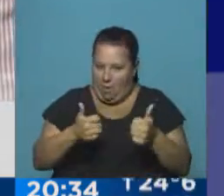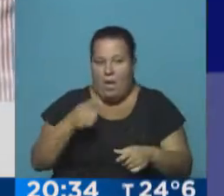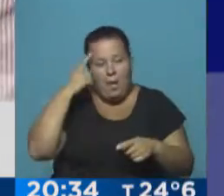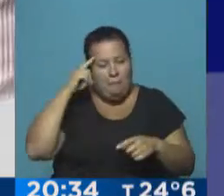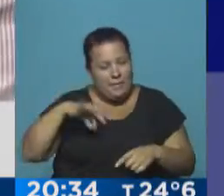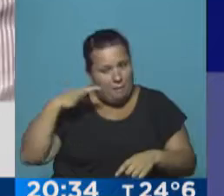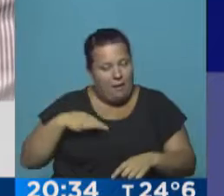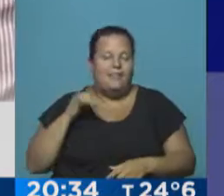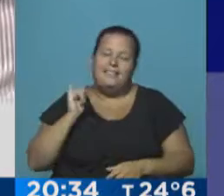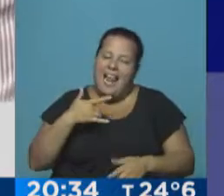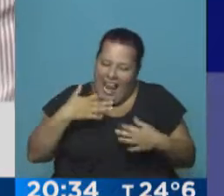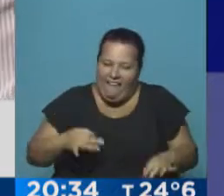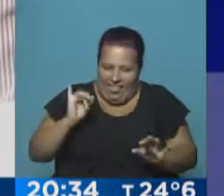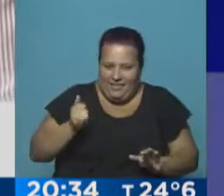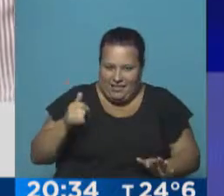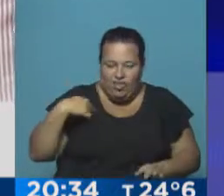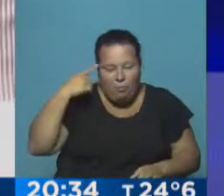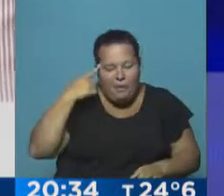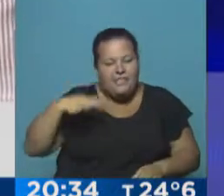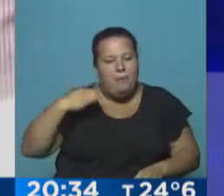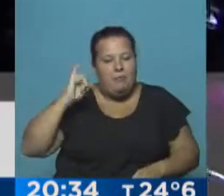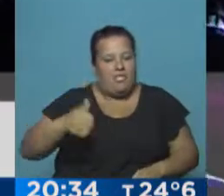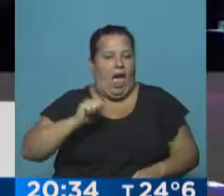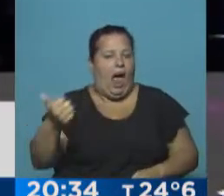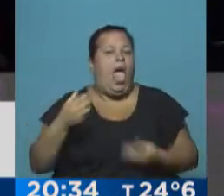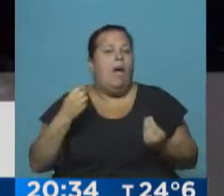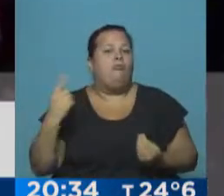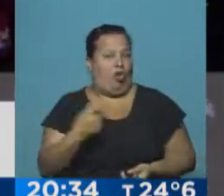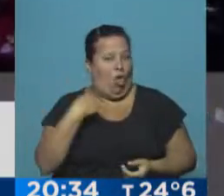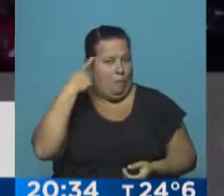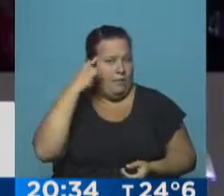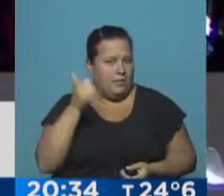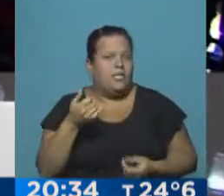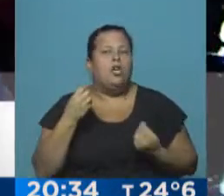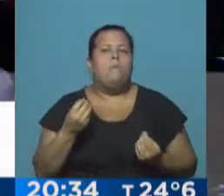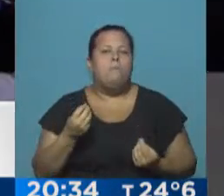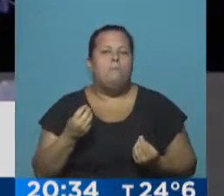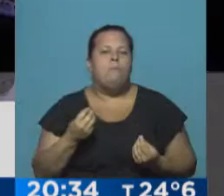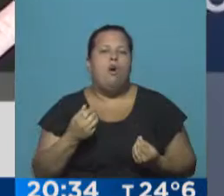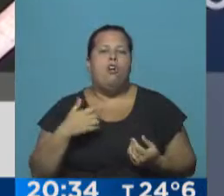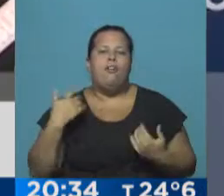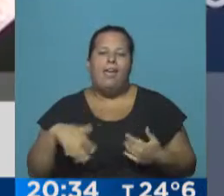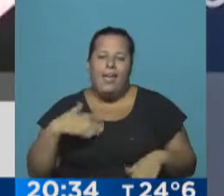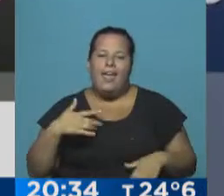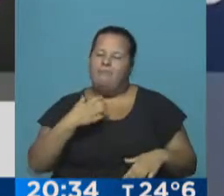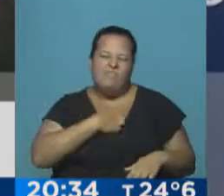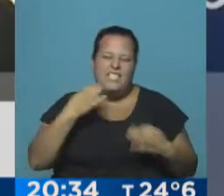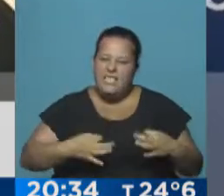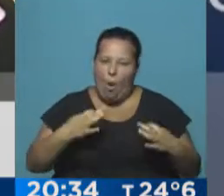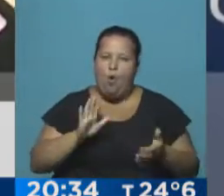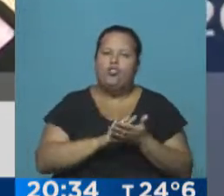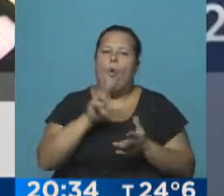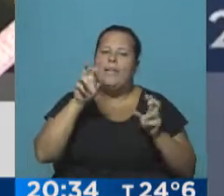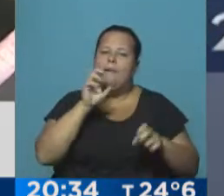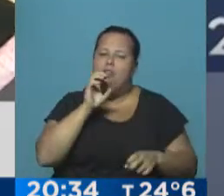esperado? Sí, la verdad que sí. La verdad que lo esperábamos todos porque tenemos mucha confianza en la